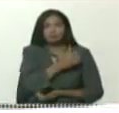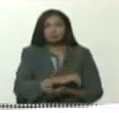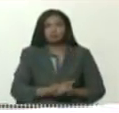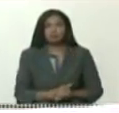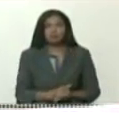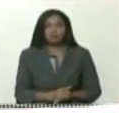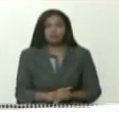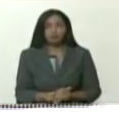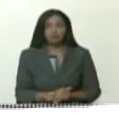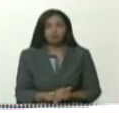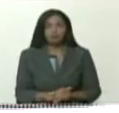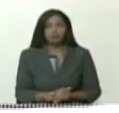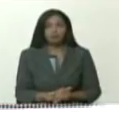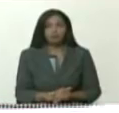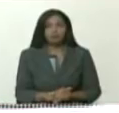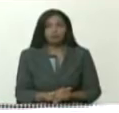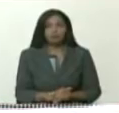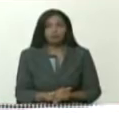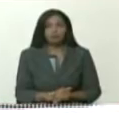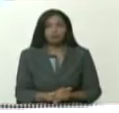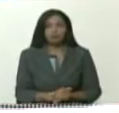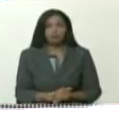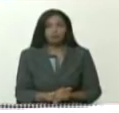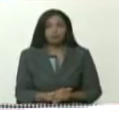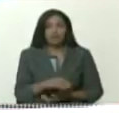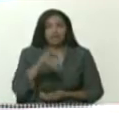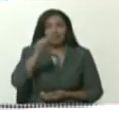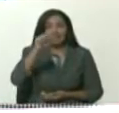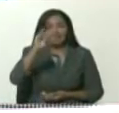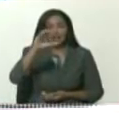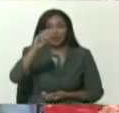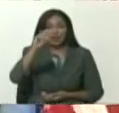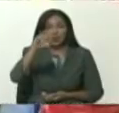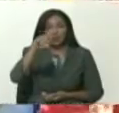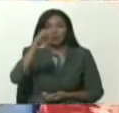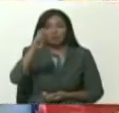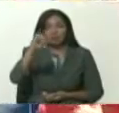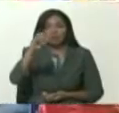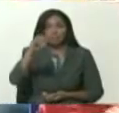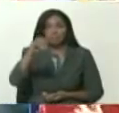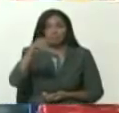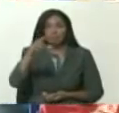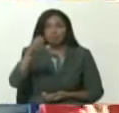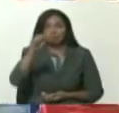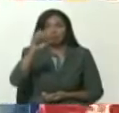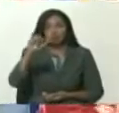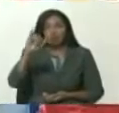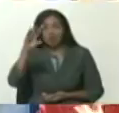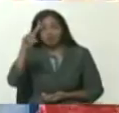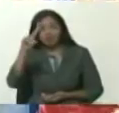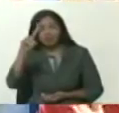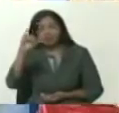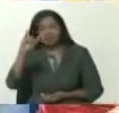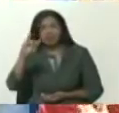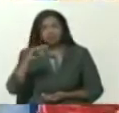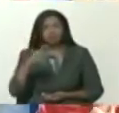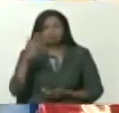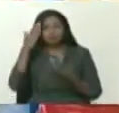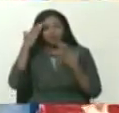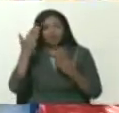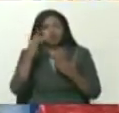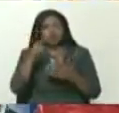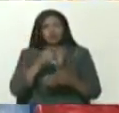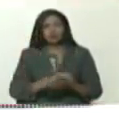al general de división Ricardo Nicodemo Ramos, comandante de la SODI Aragua. Mi saludo solidario.